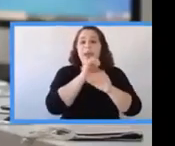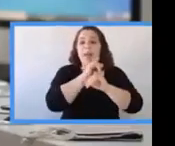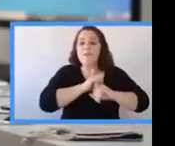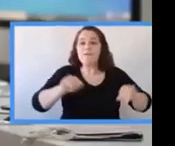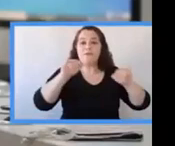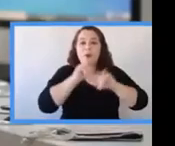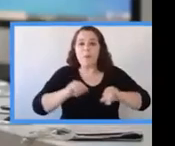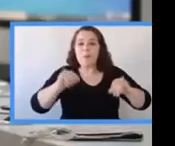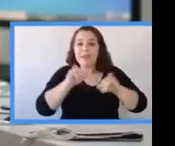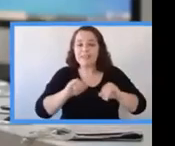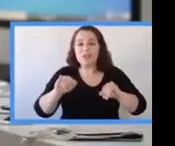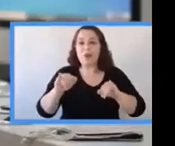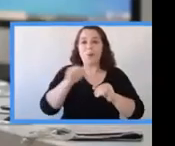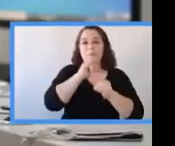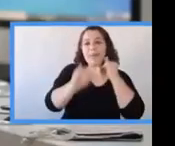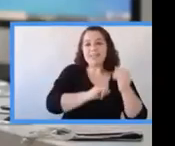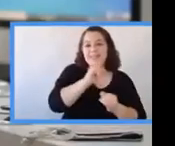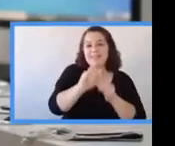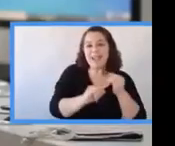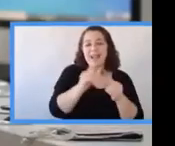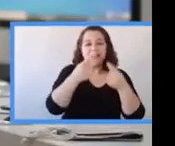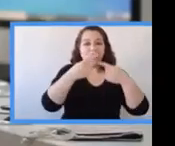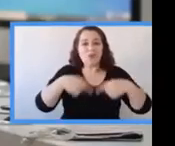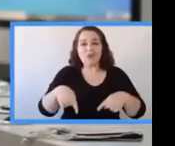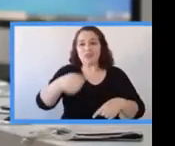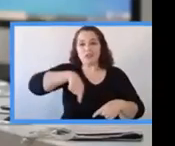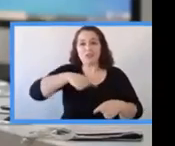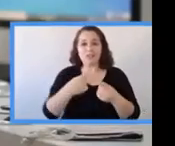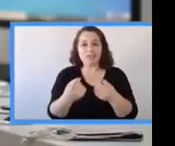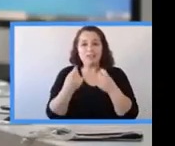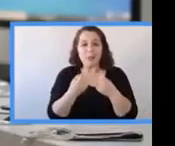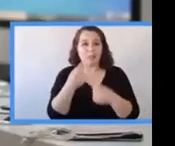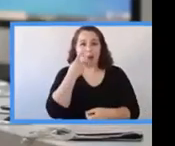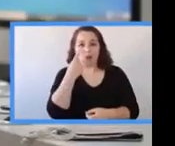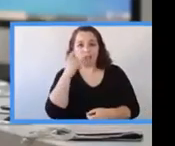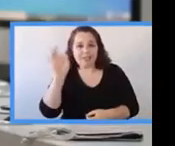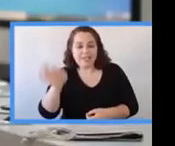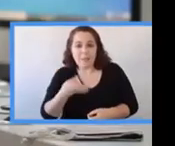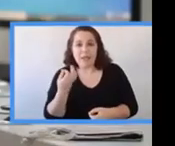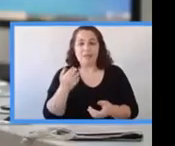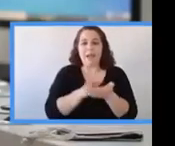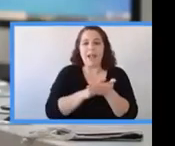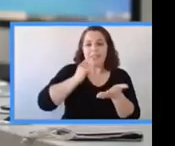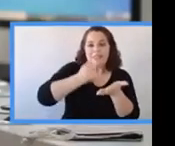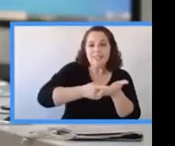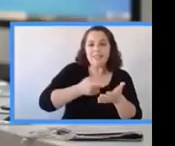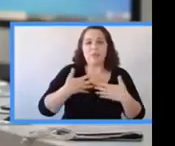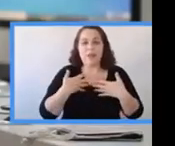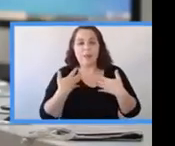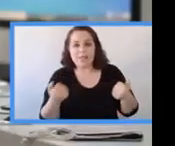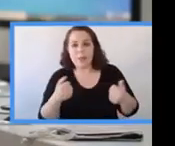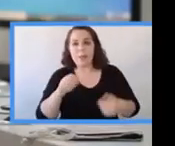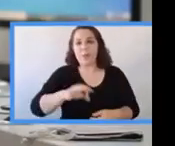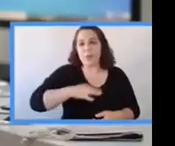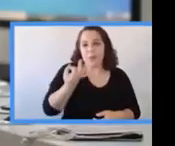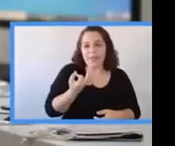con toda la transmisión de la información, de los mensajes, de lo que es necesario conocer para tomar decisiones sobre la salud, sobre la